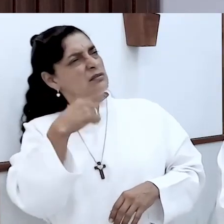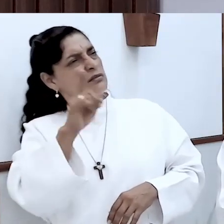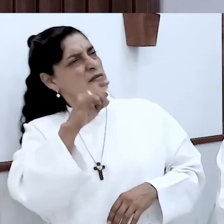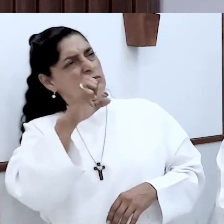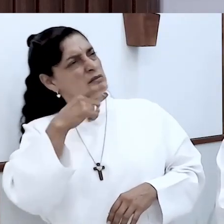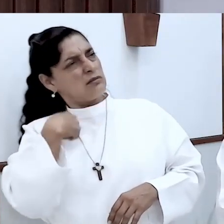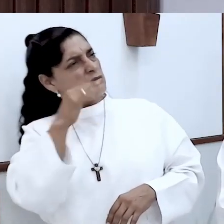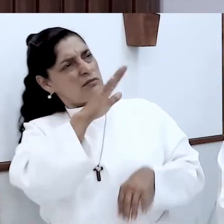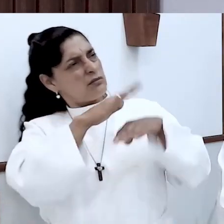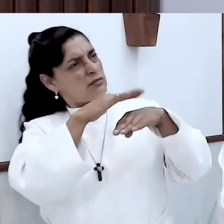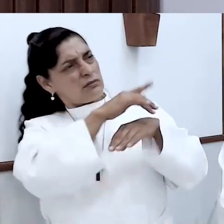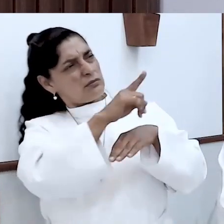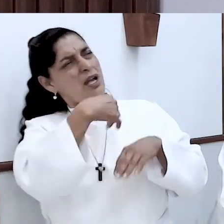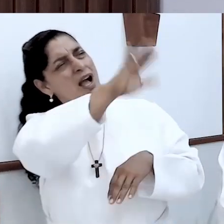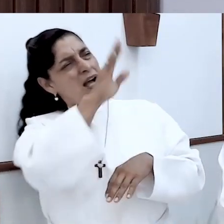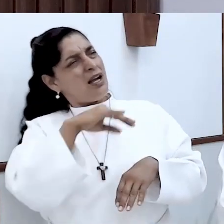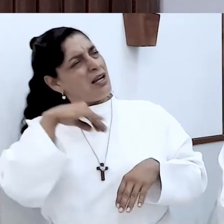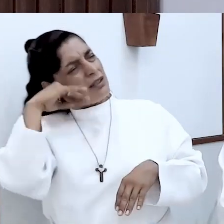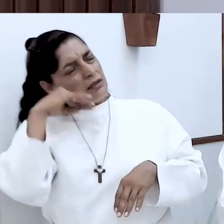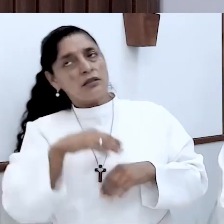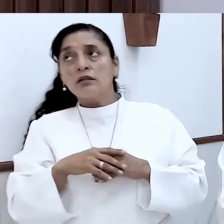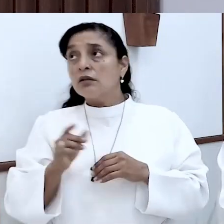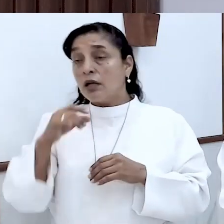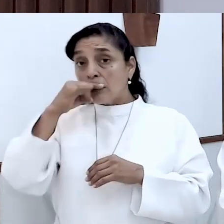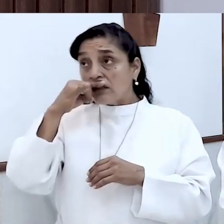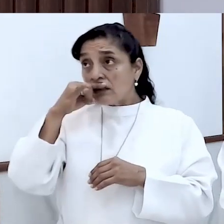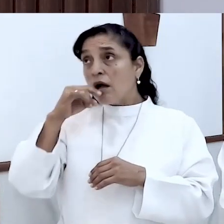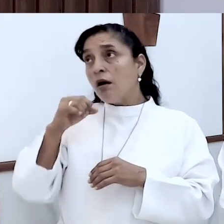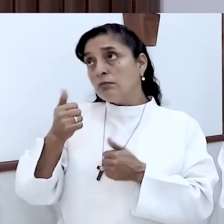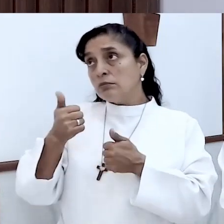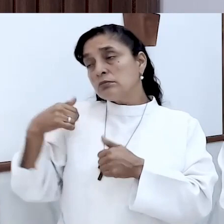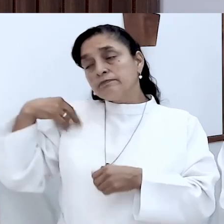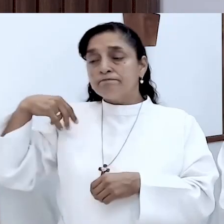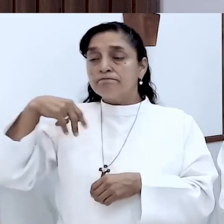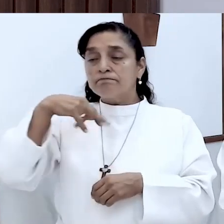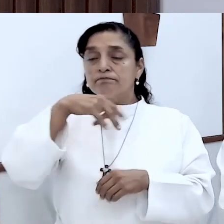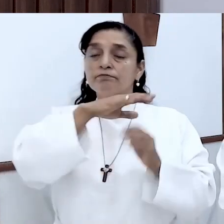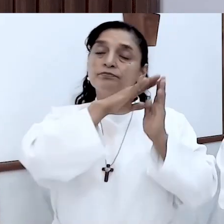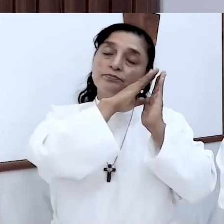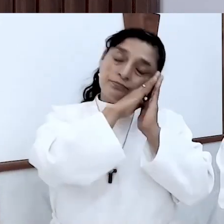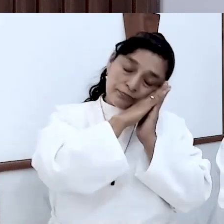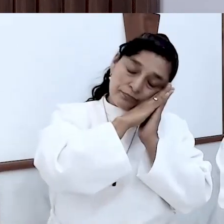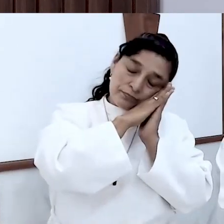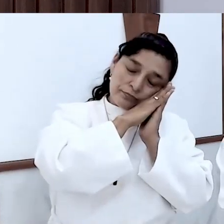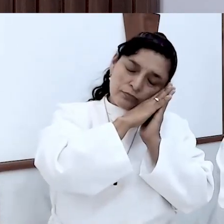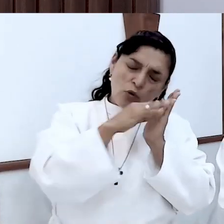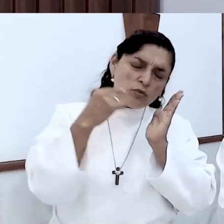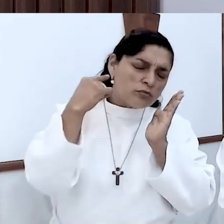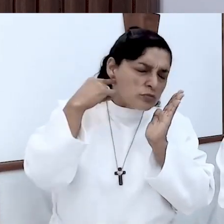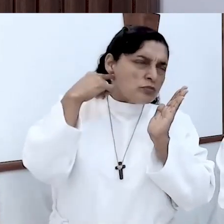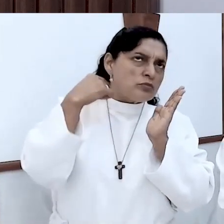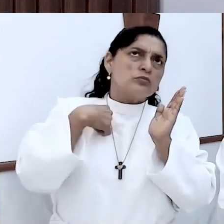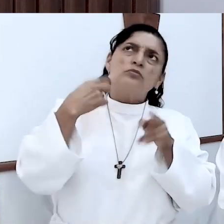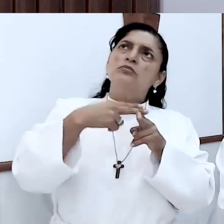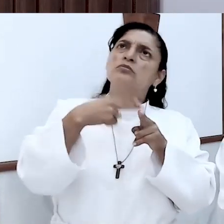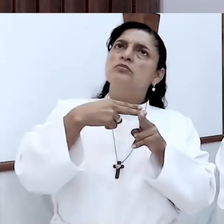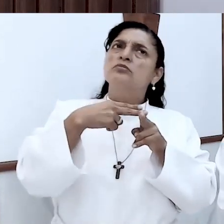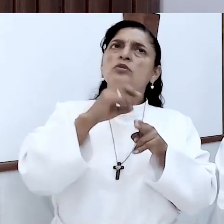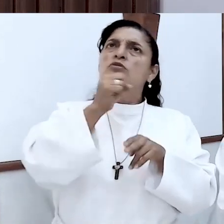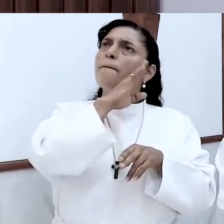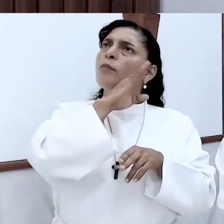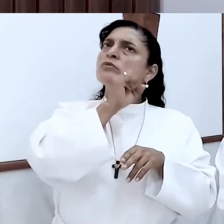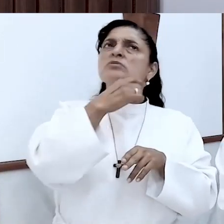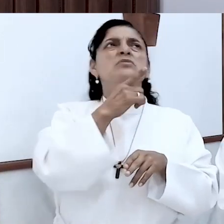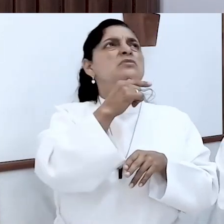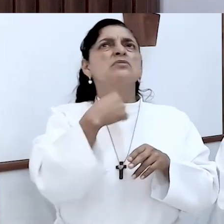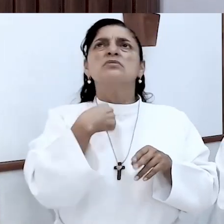acostarte». Samuel se fue a acostar. Volvió el Señor a llamarlo y él se levantó. Fue a